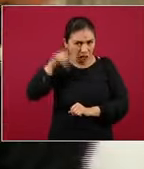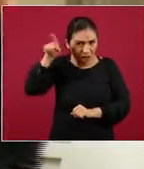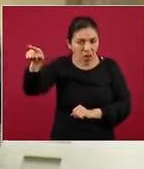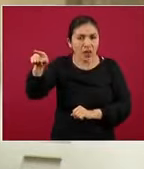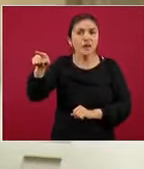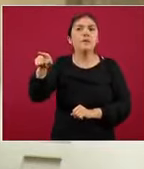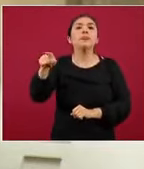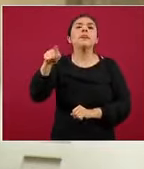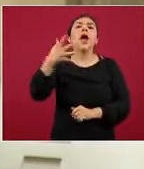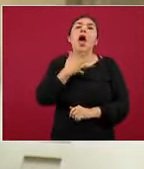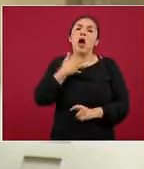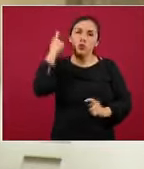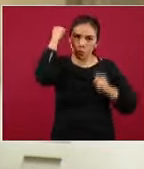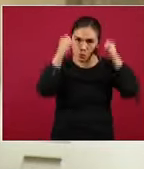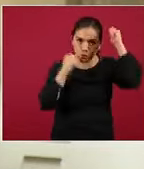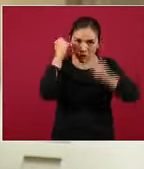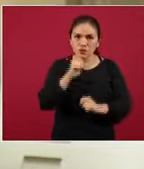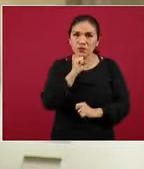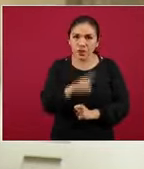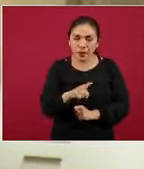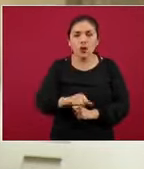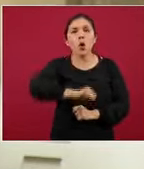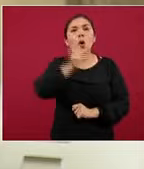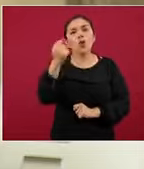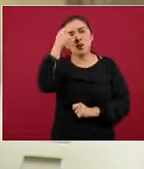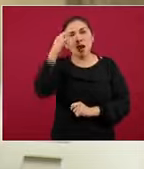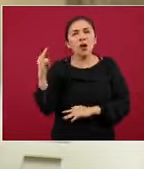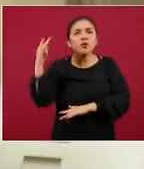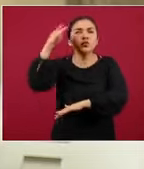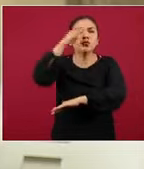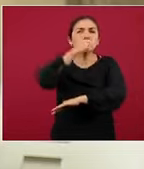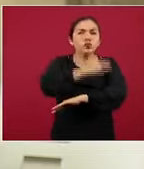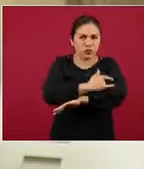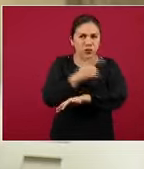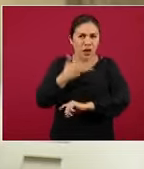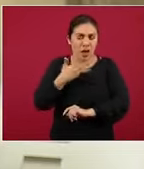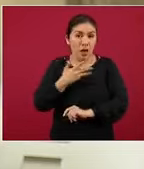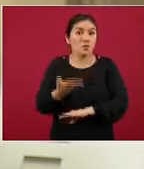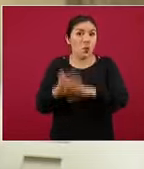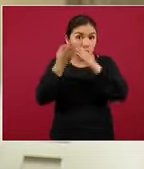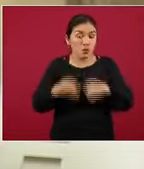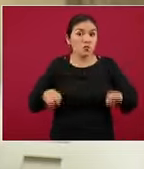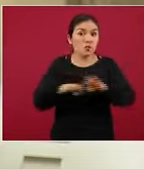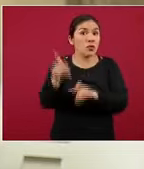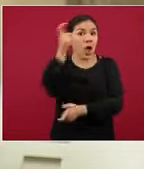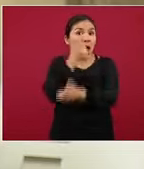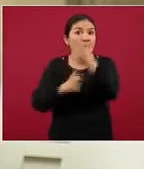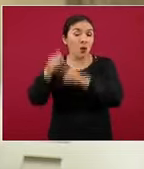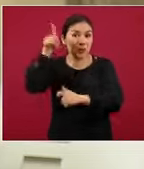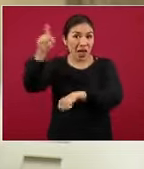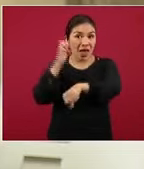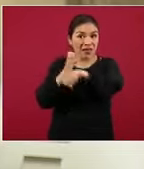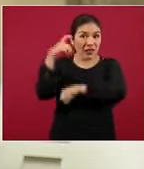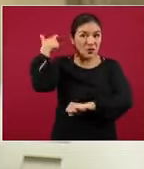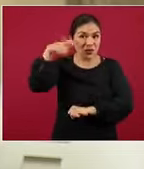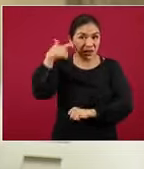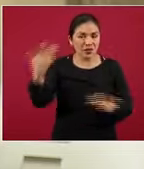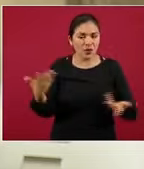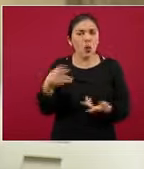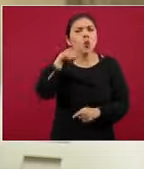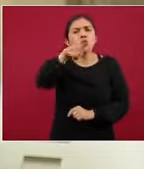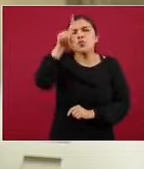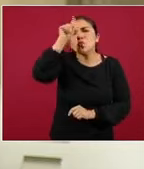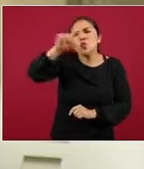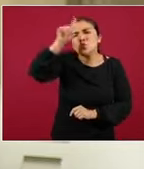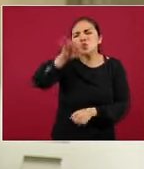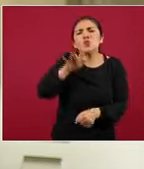tiene área turística y un corredor aeroespacial. Es muy importante la economía en este estado. ¿Qué